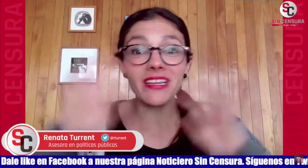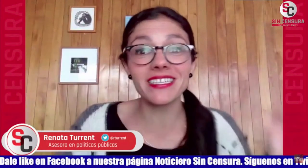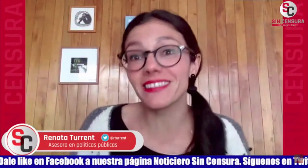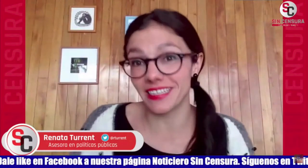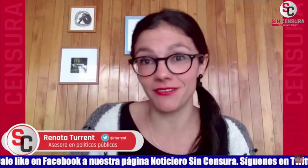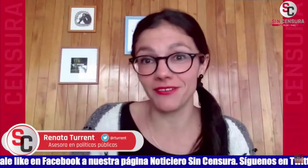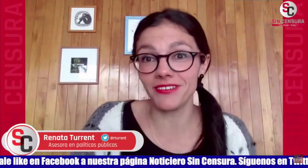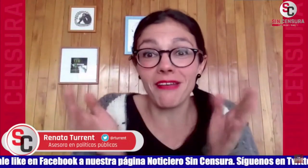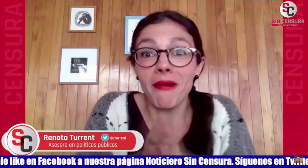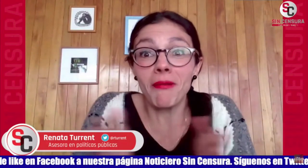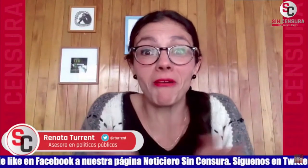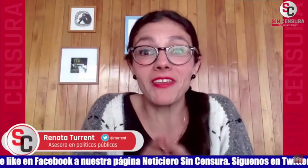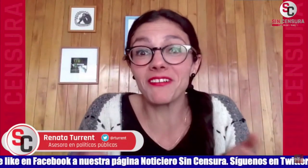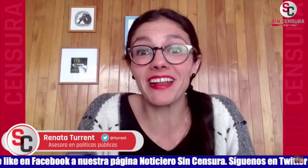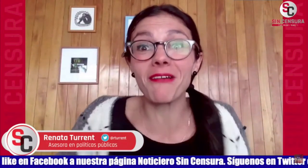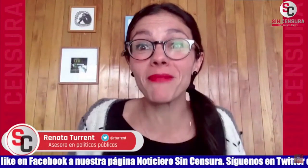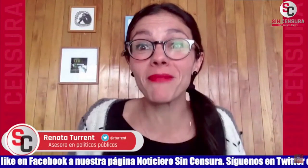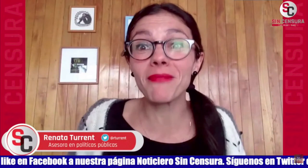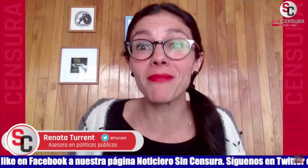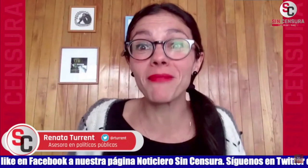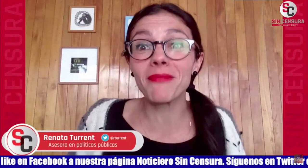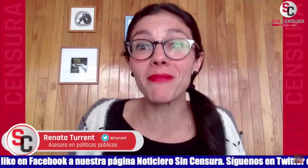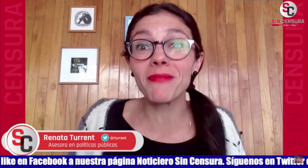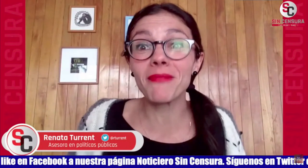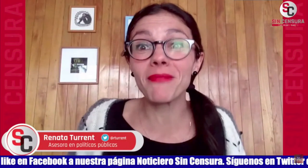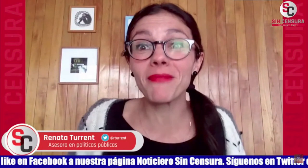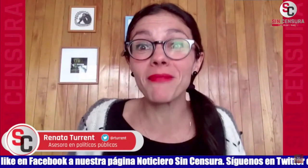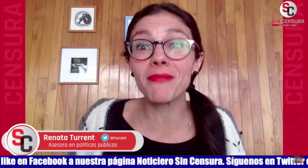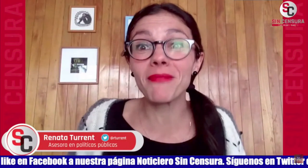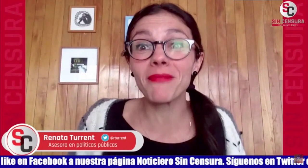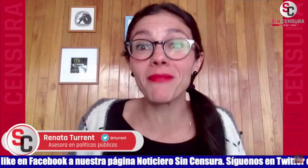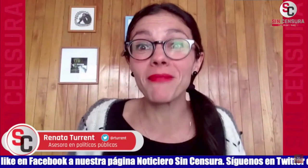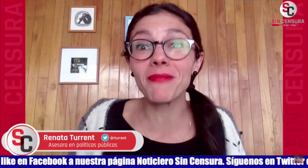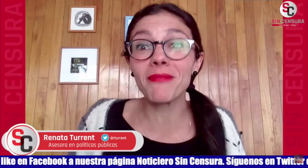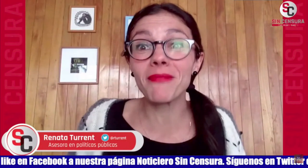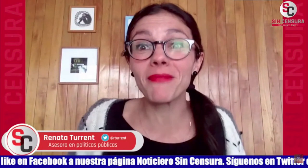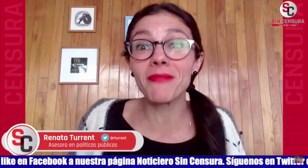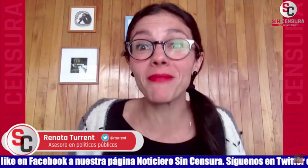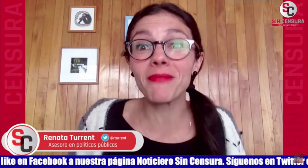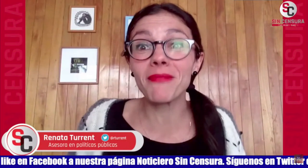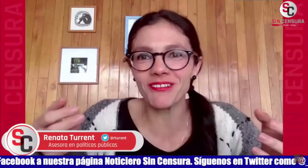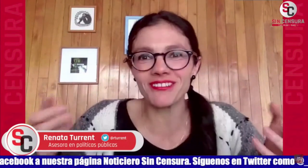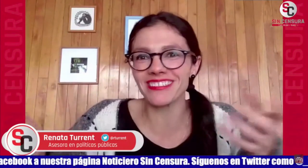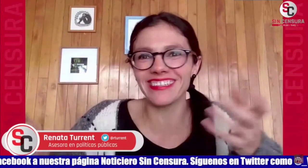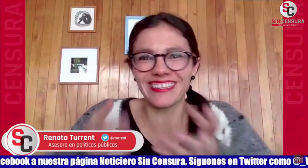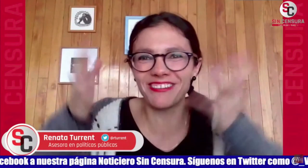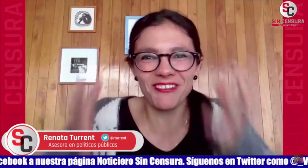no existen, ¿no? Estaba aplaudiendo claramente al presidente y pudo haber sido una cuestión que nos pasa